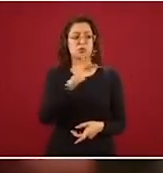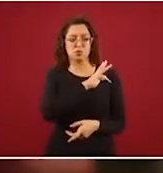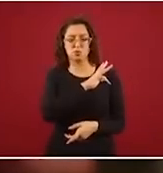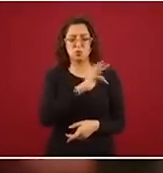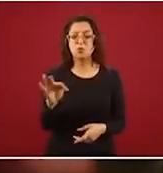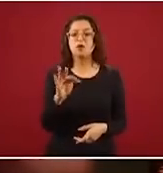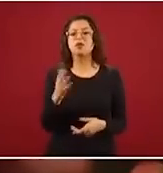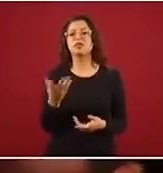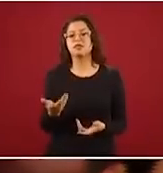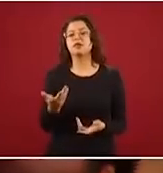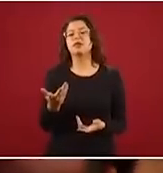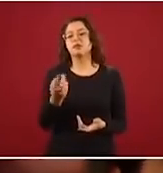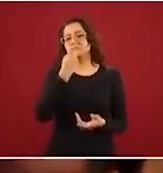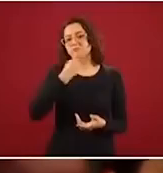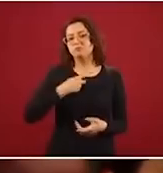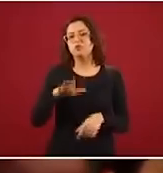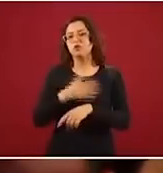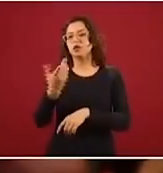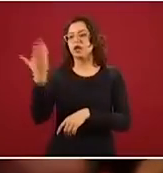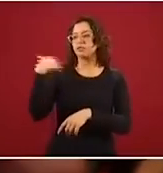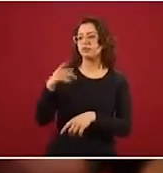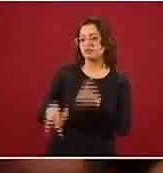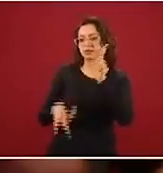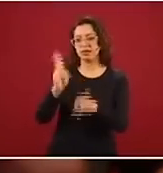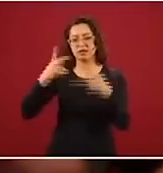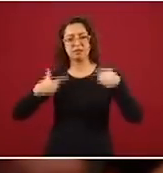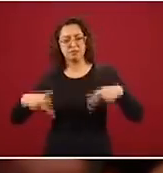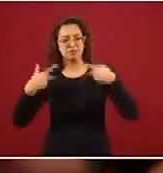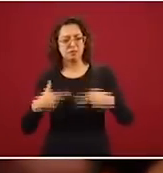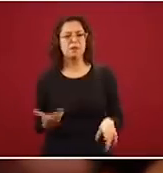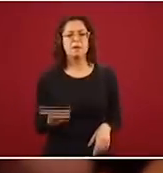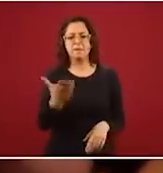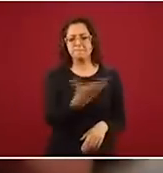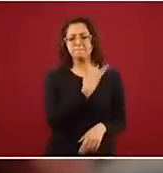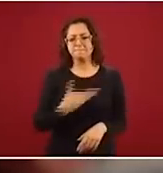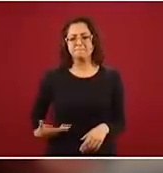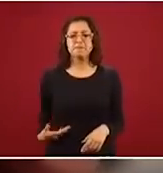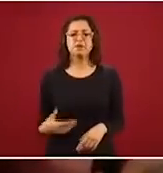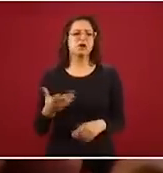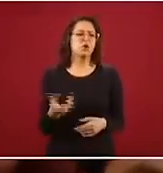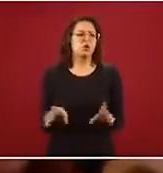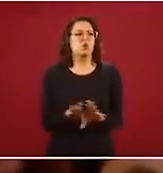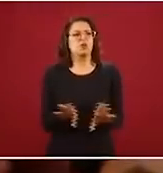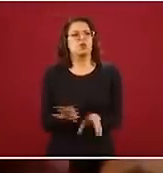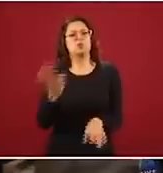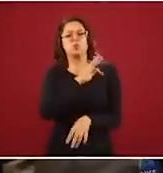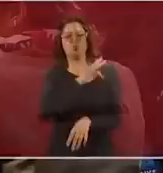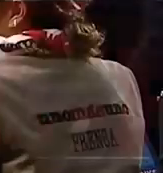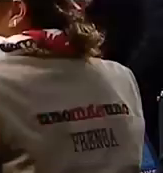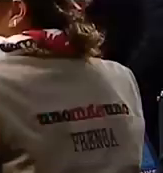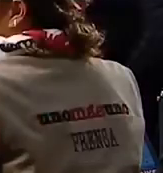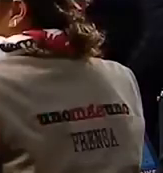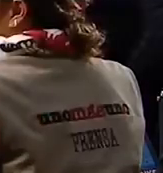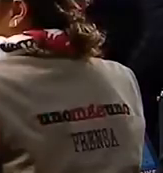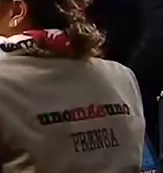se ha platicado con el personal. Entonces, señor presidente, ¿qué posibilidades habría de que también pudieran asistir